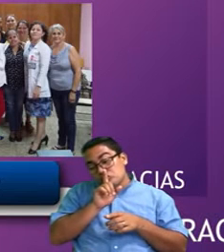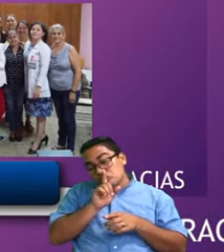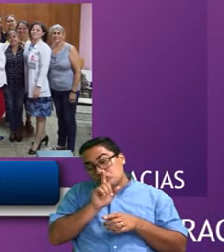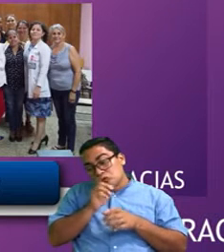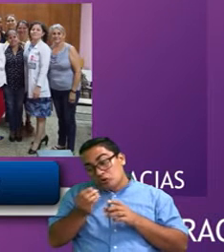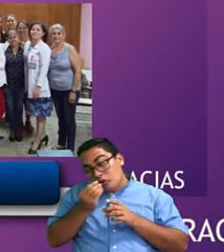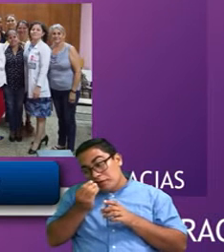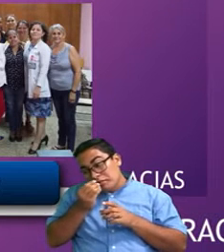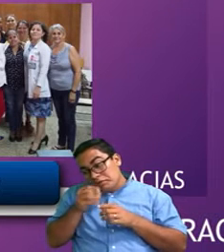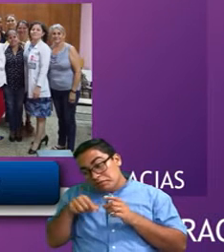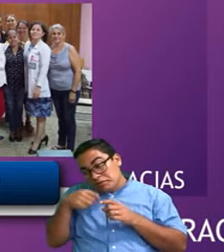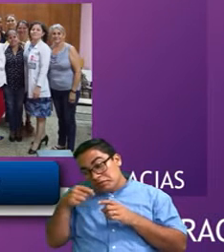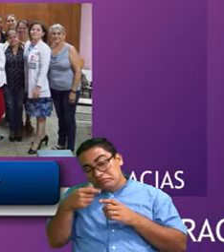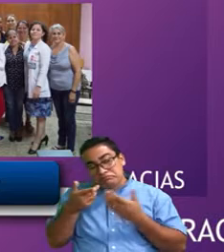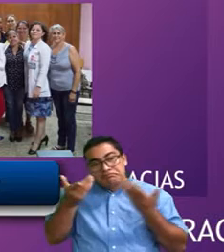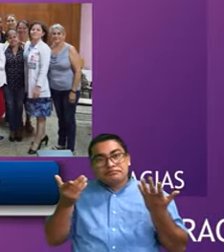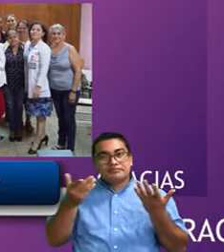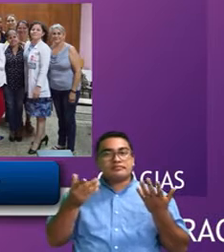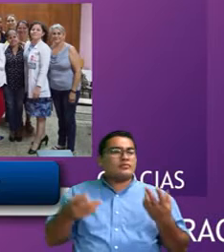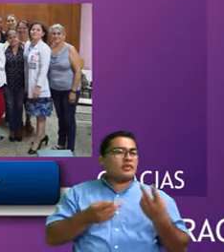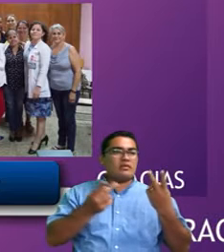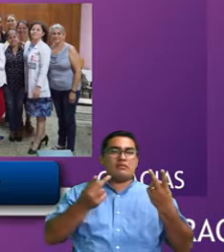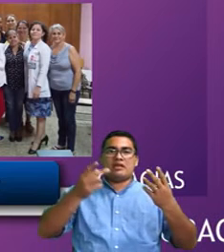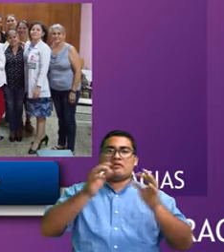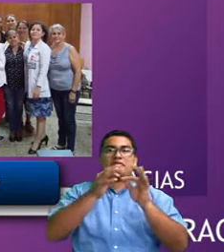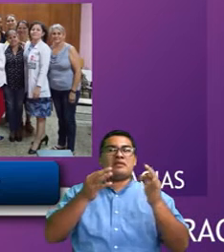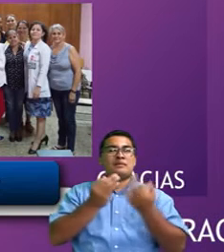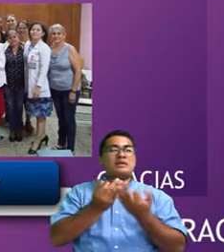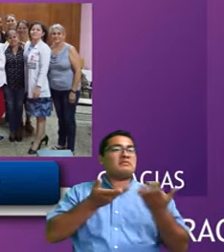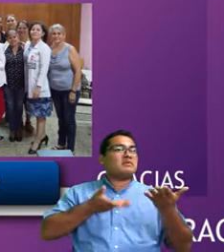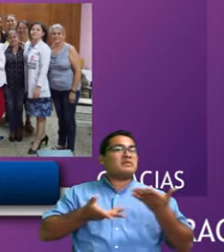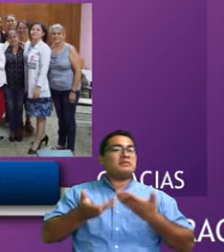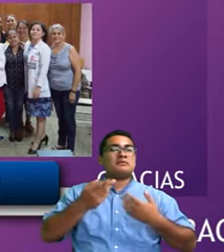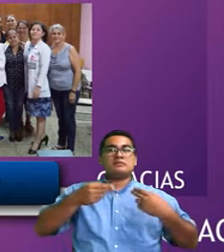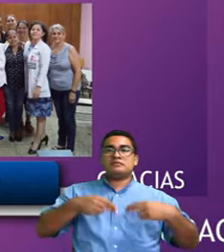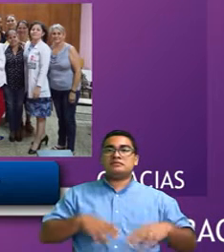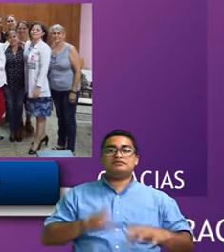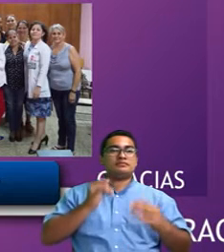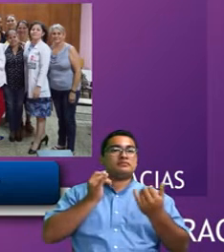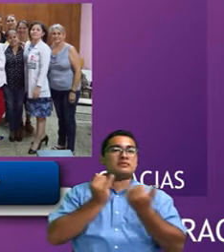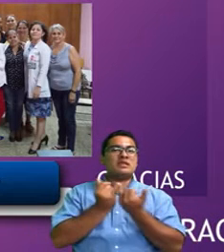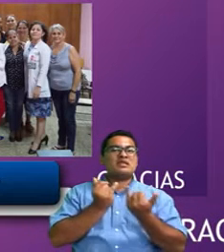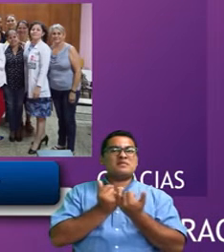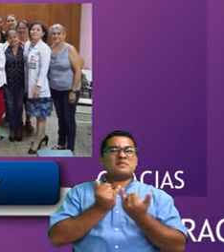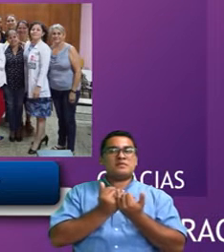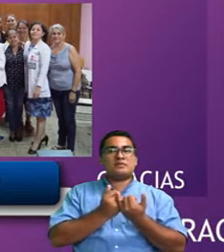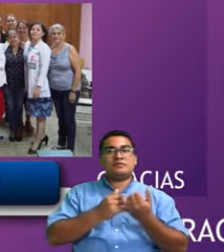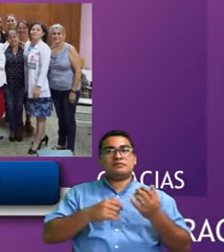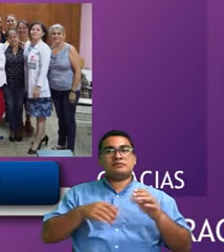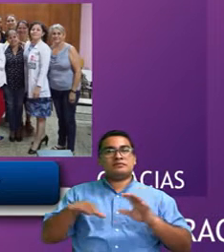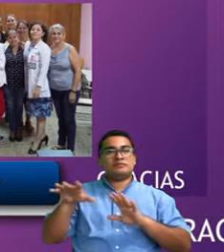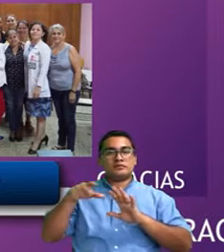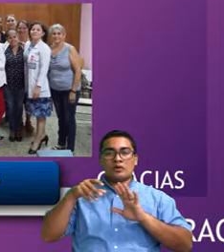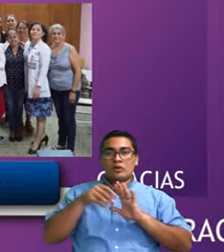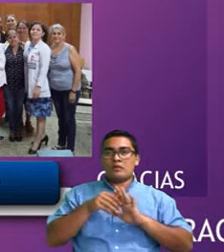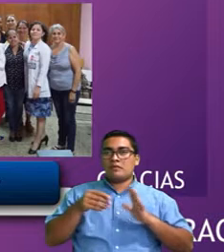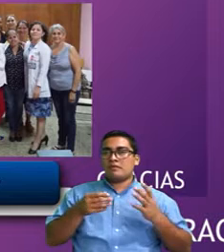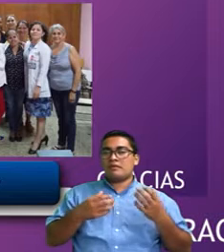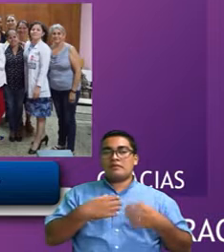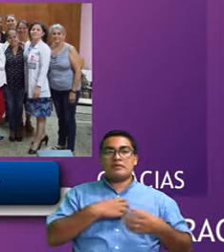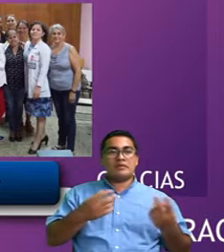no debe de ser así. Su vida familiar debe continuar igual para que ella sienta que el cáncer no se ha apoderado de su vida. Solo es